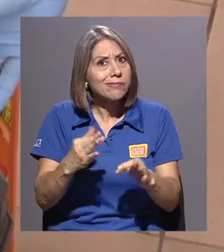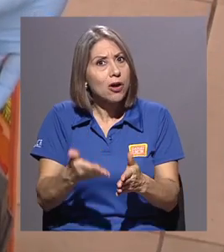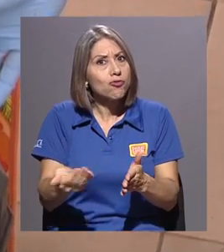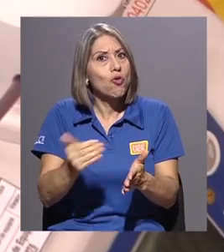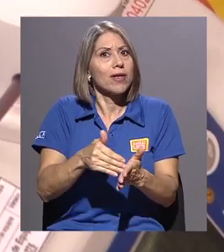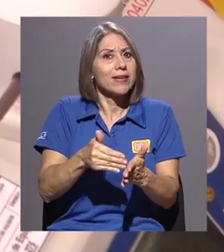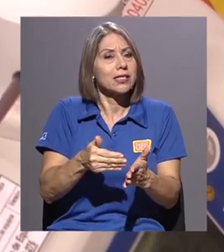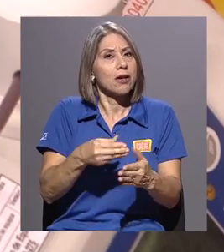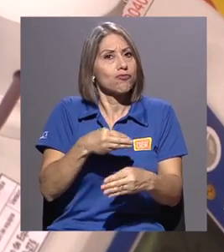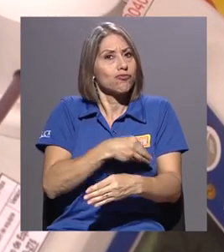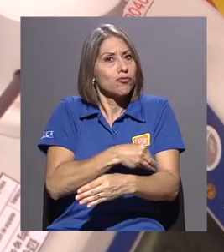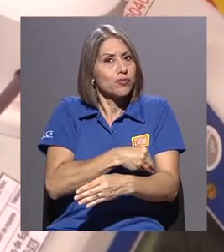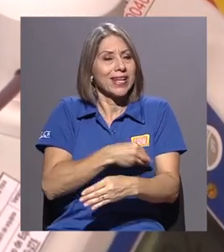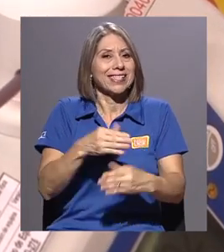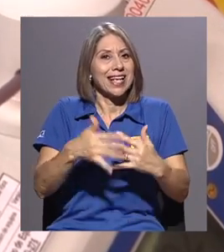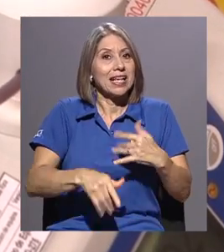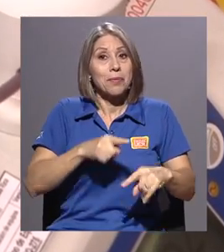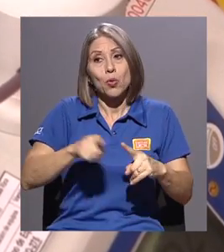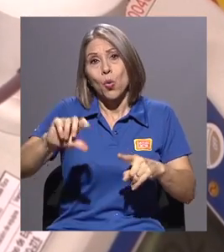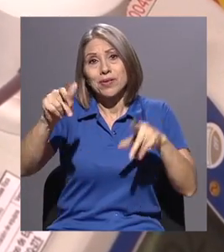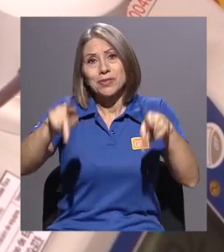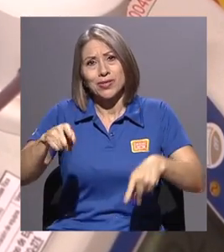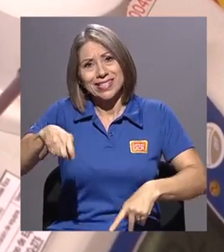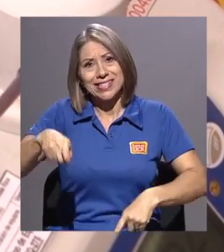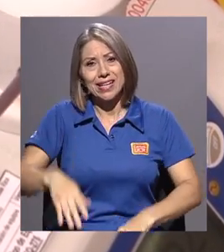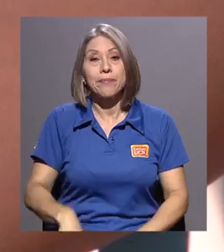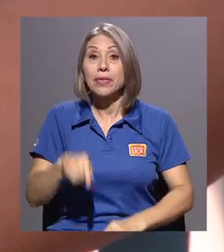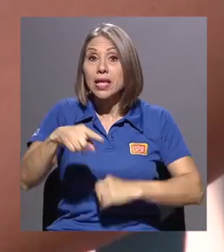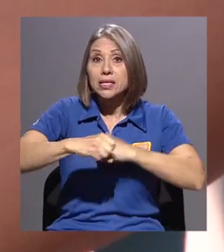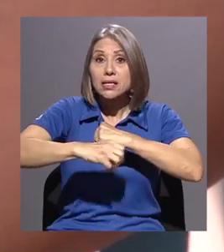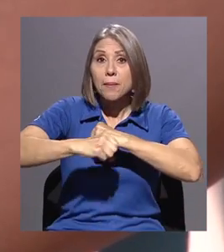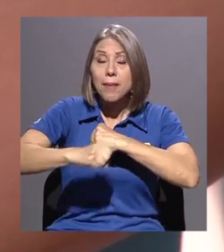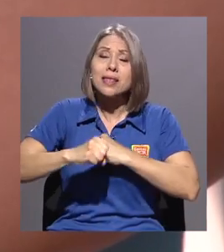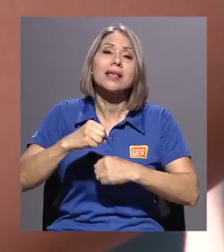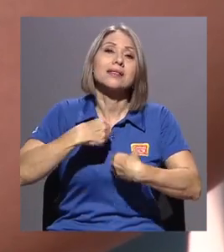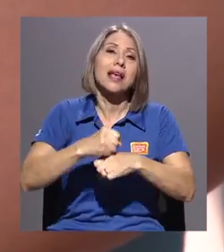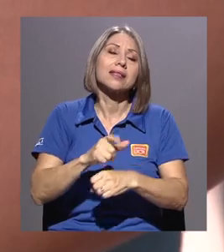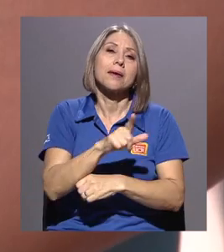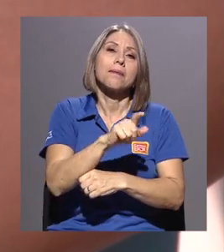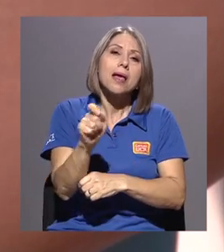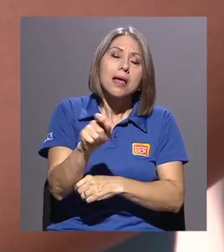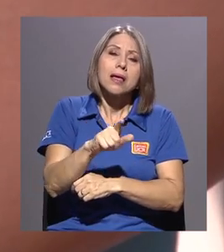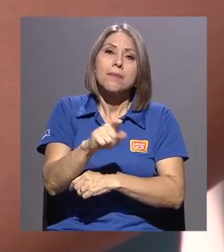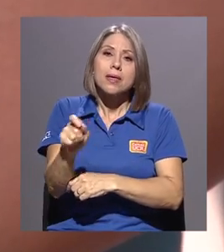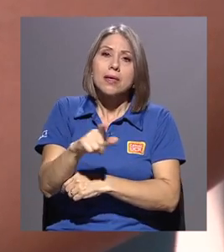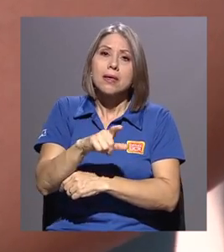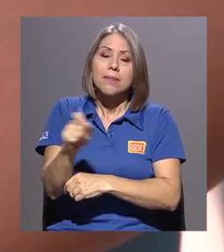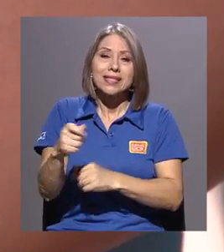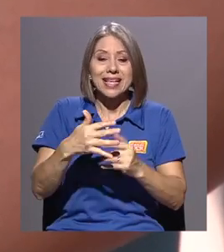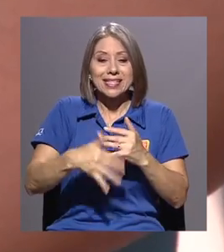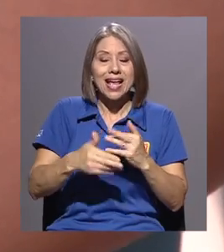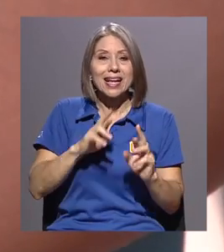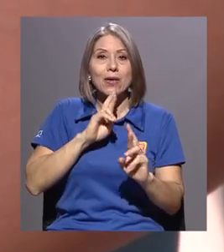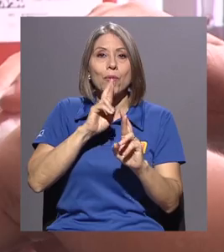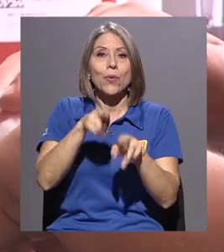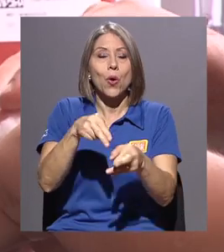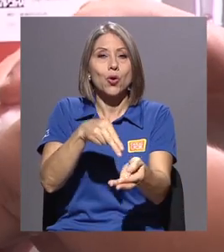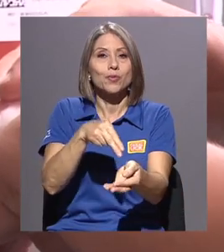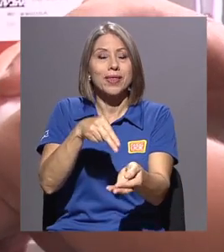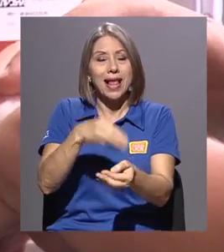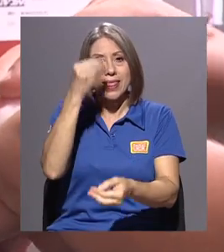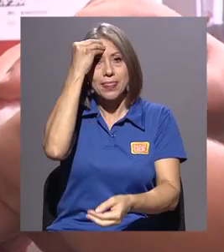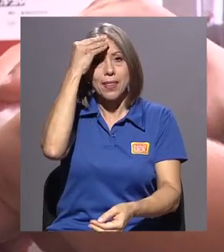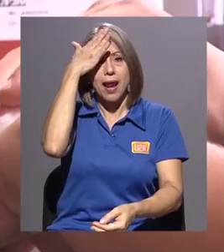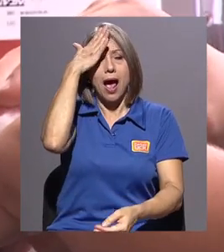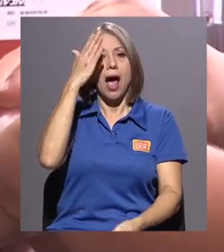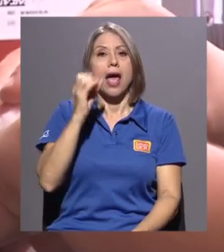sí la necesitan más. Estas campañas se realizan cada mes y la sangre es donada al Hospital del Trauma de IMSS.